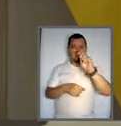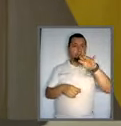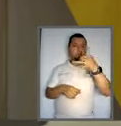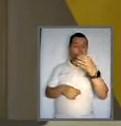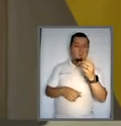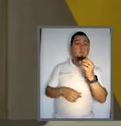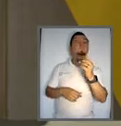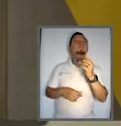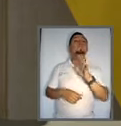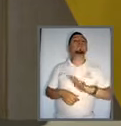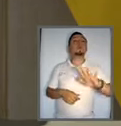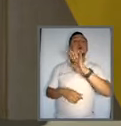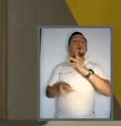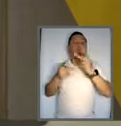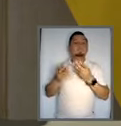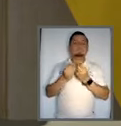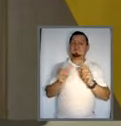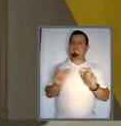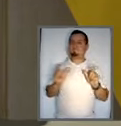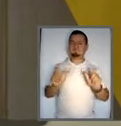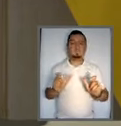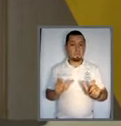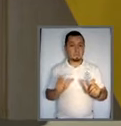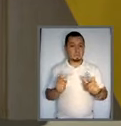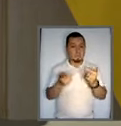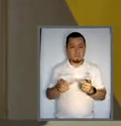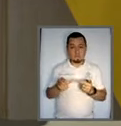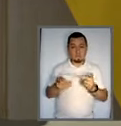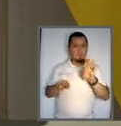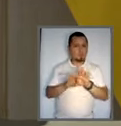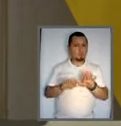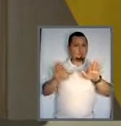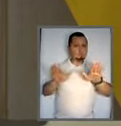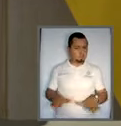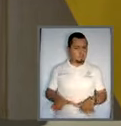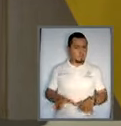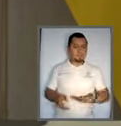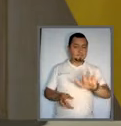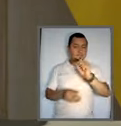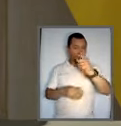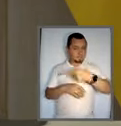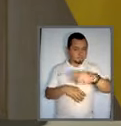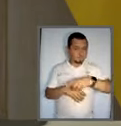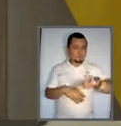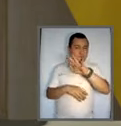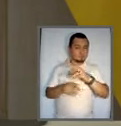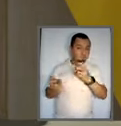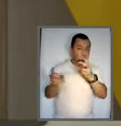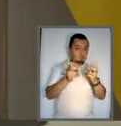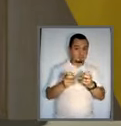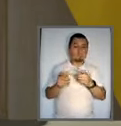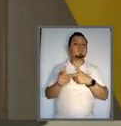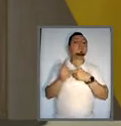puedo adelantar que en todos los indicadores de seguridad seguimos con una baja constante en los delitos. El tema que se